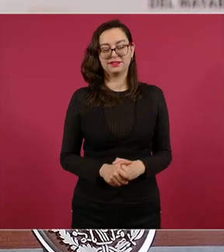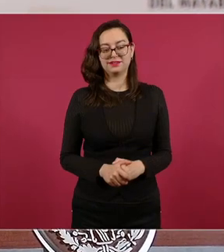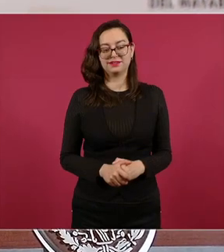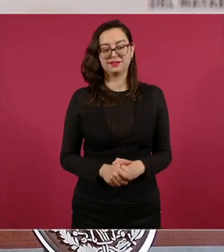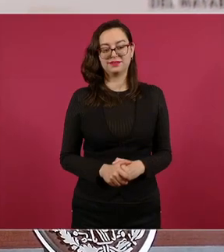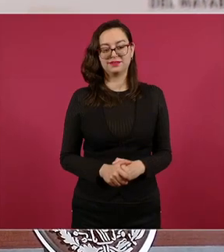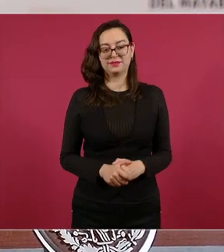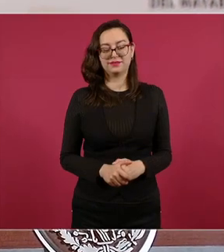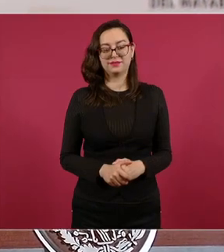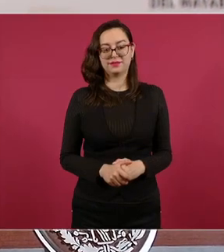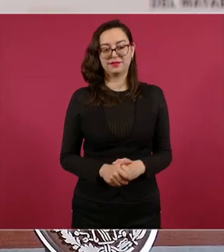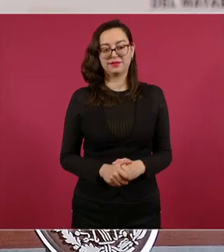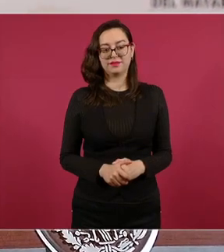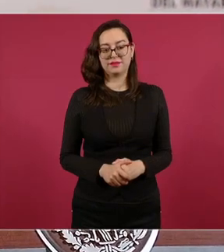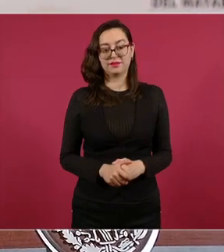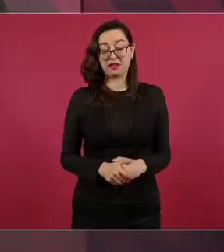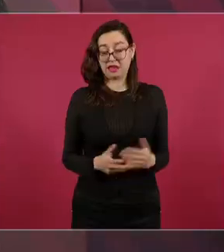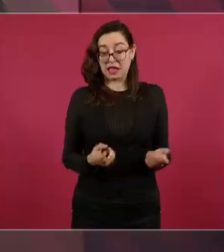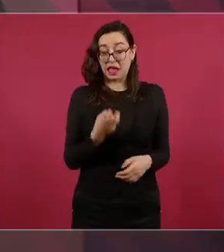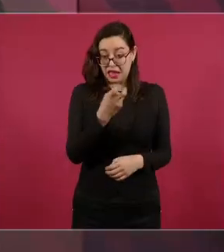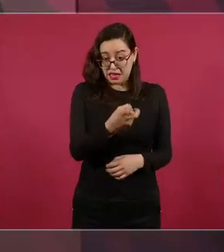Estos eran los que querían el diálogo.